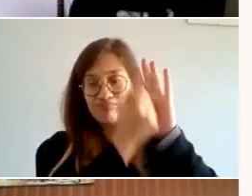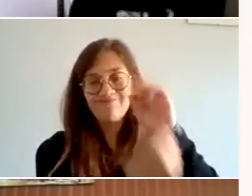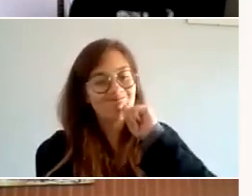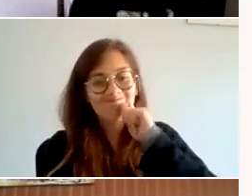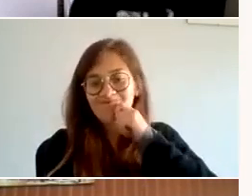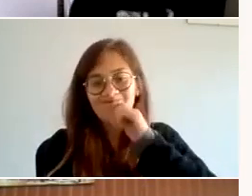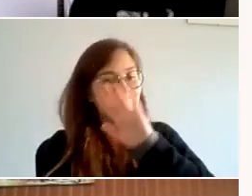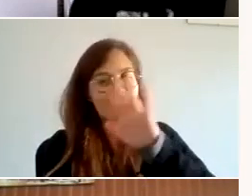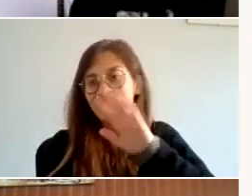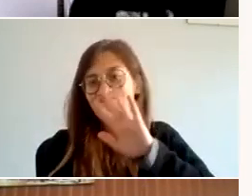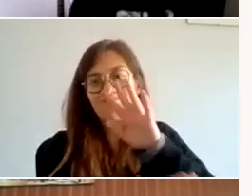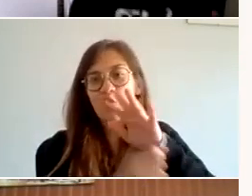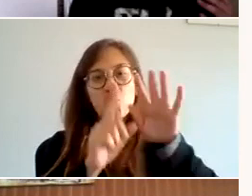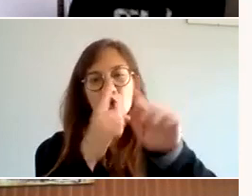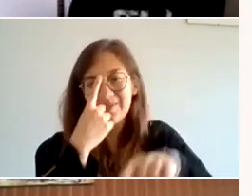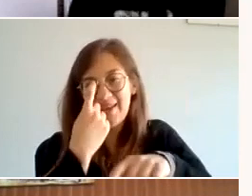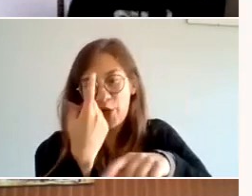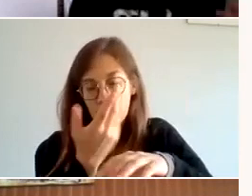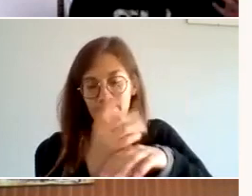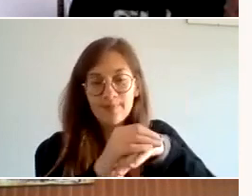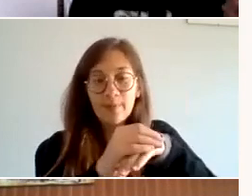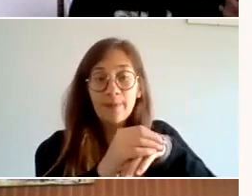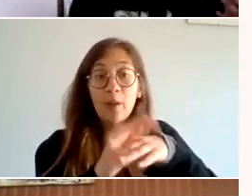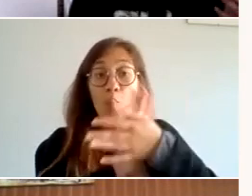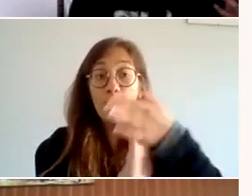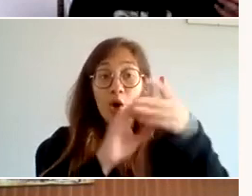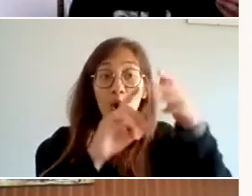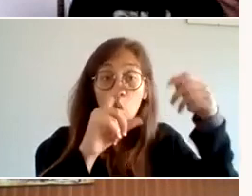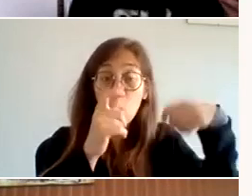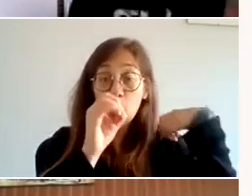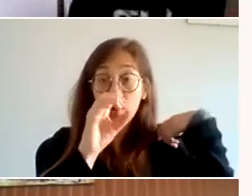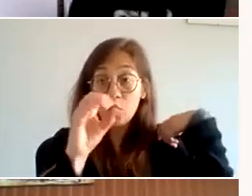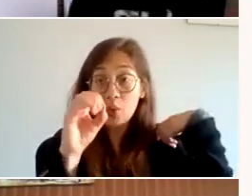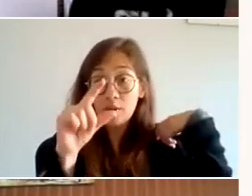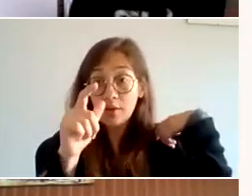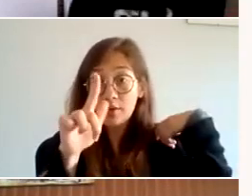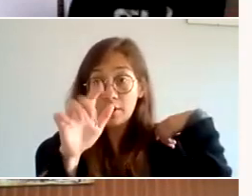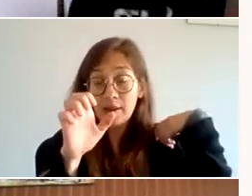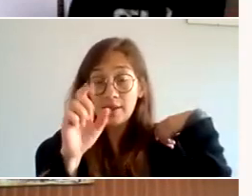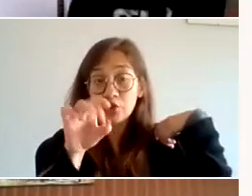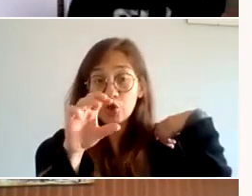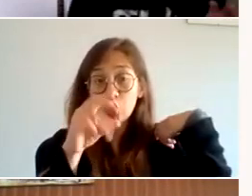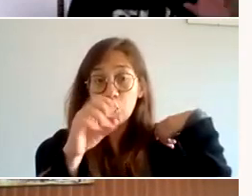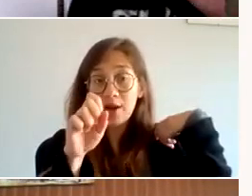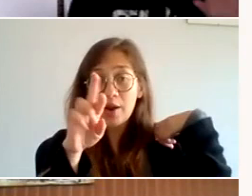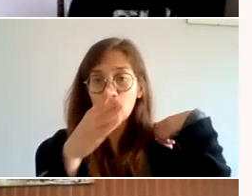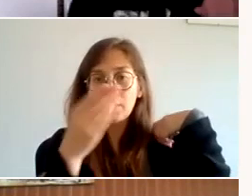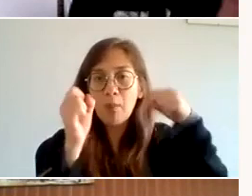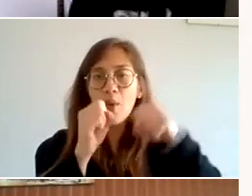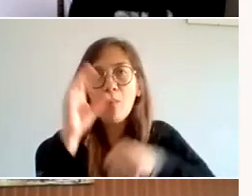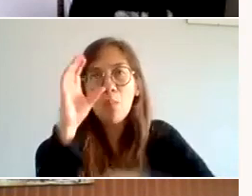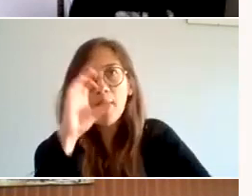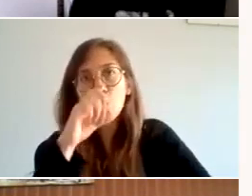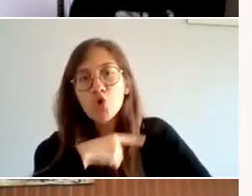Scholar, pueden buscar directamente por el autor, por el nombre del artículo, o por ejemplo una idea,